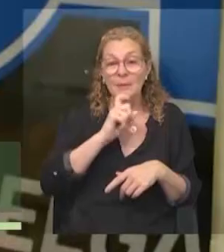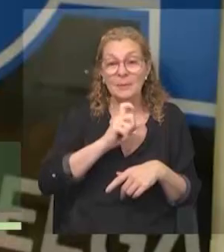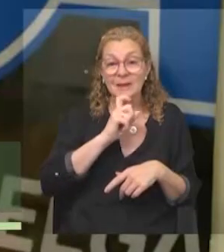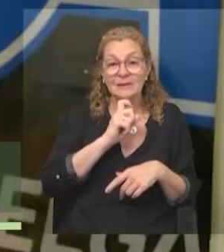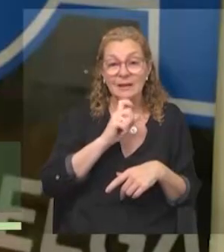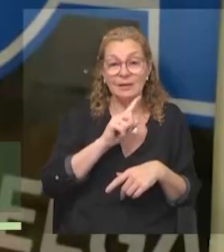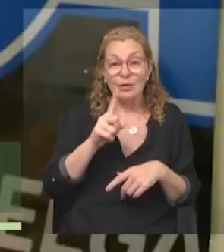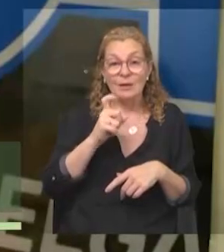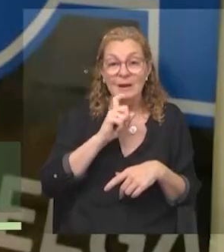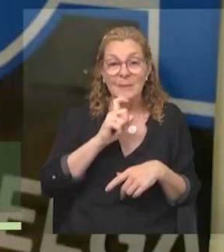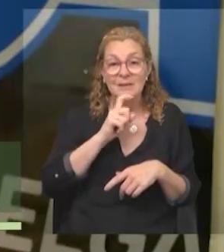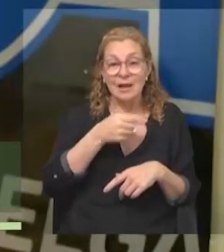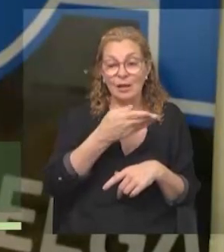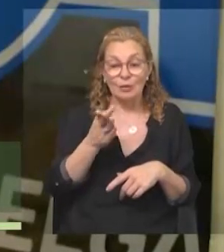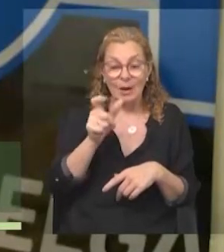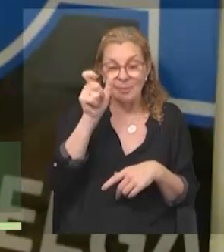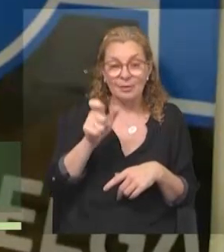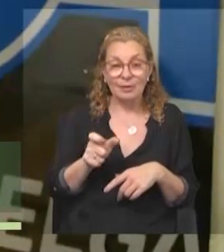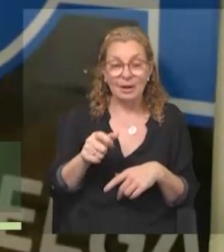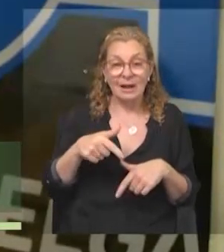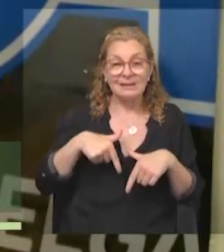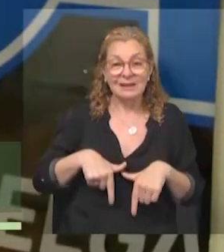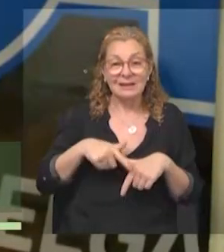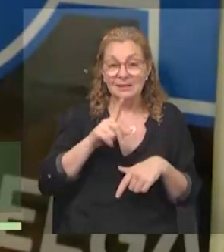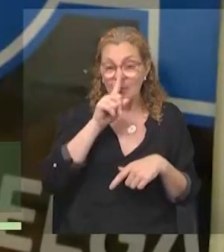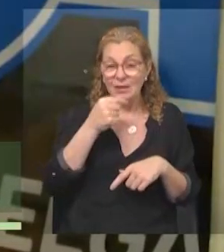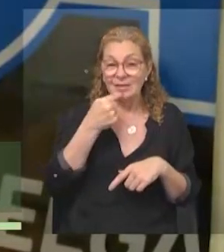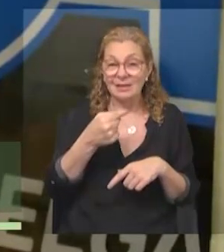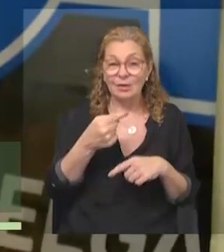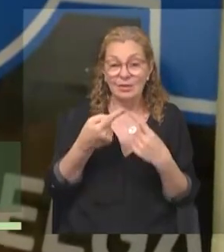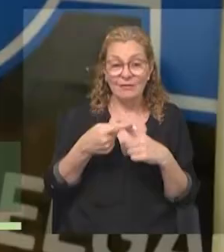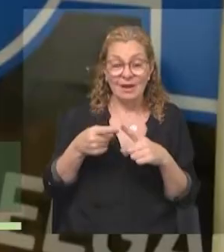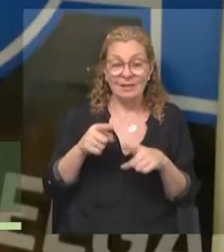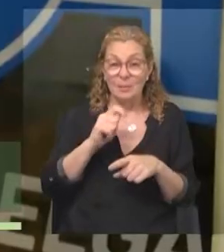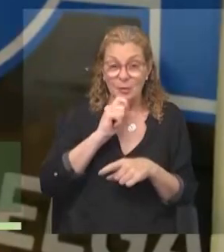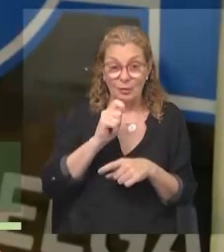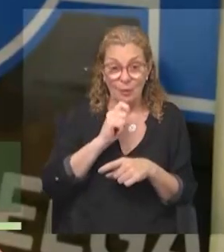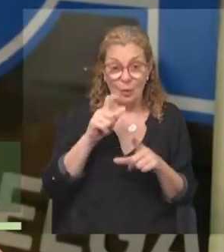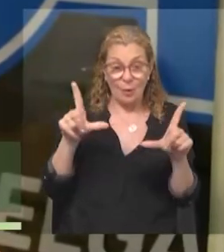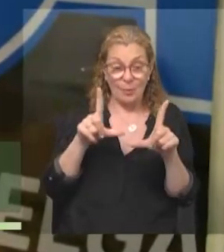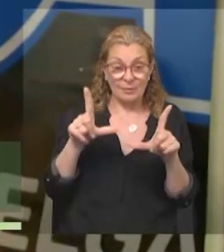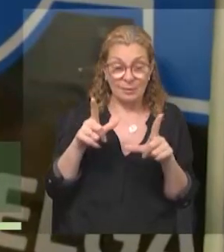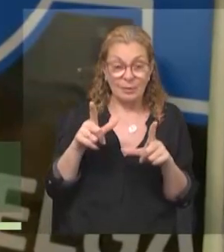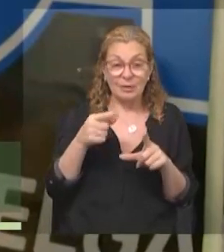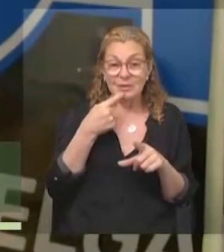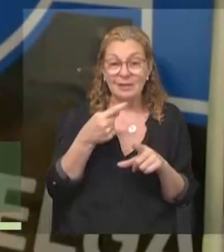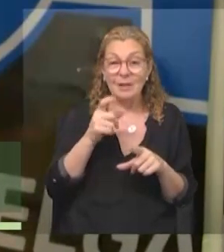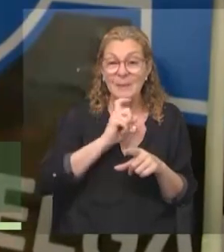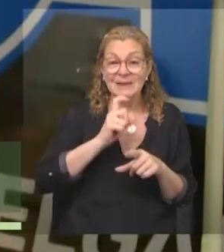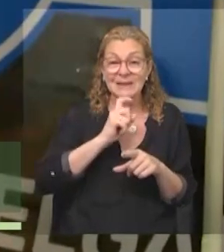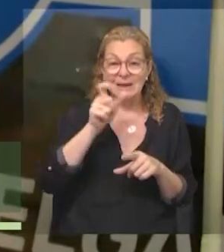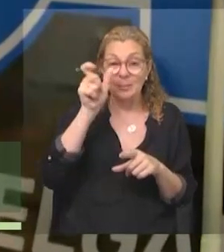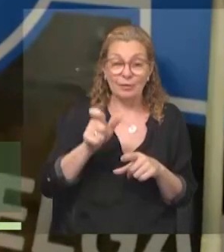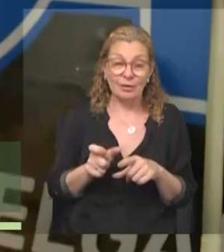ni que le mientan a la gente y el intendente de monteo salió en diferentes medios eh eh literalmente a mentirle a la